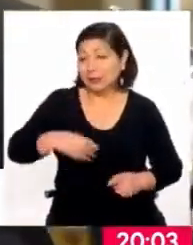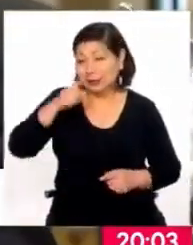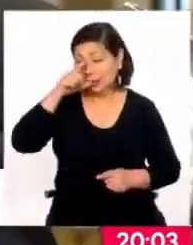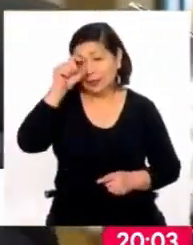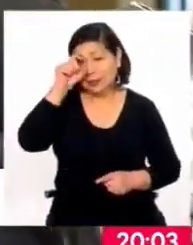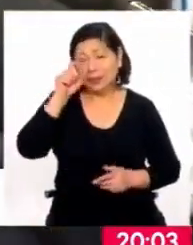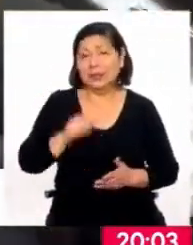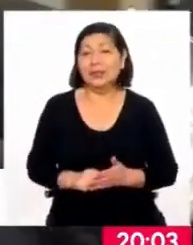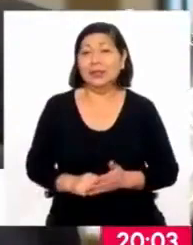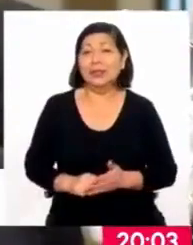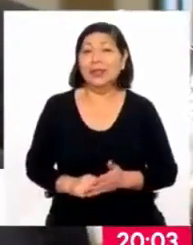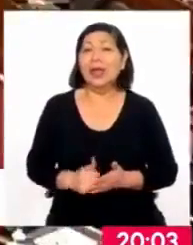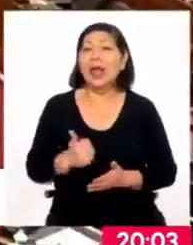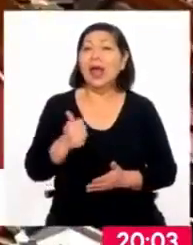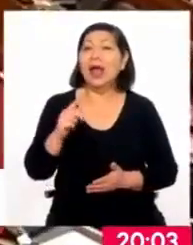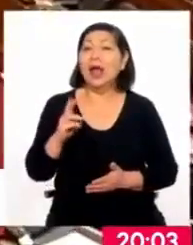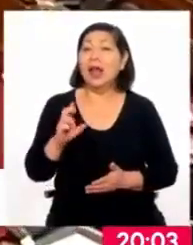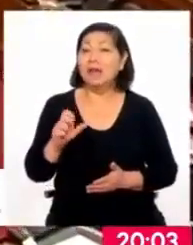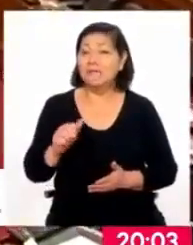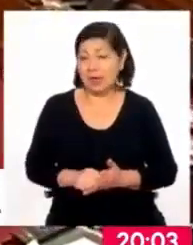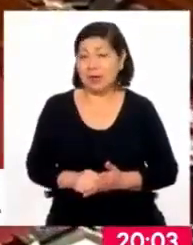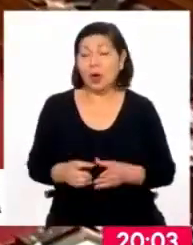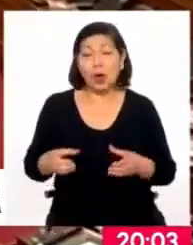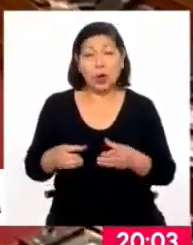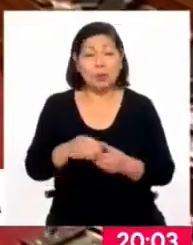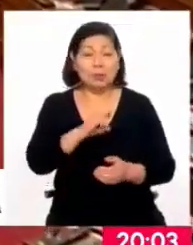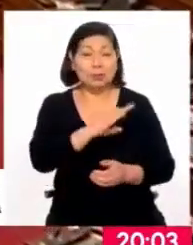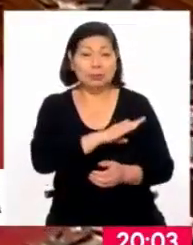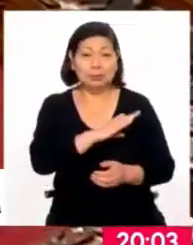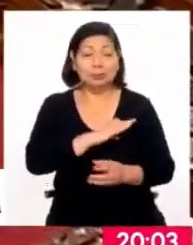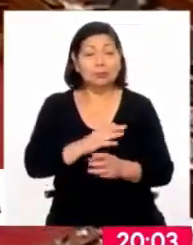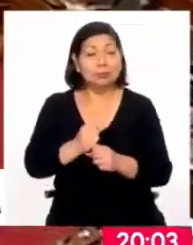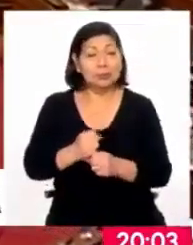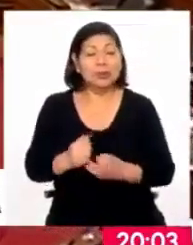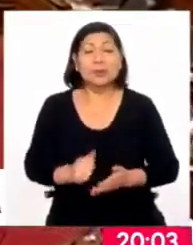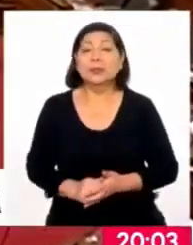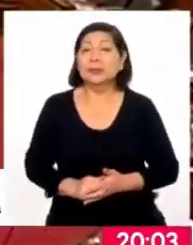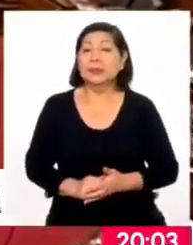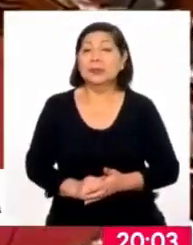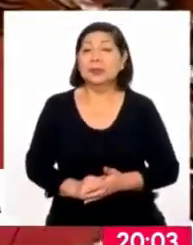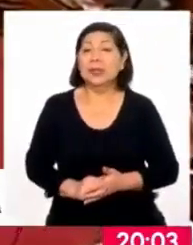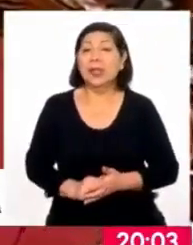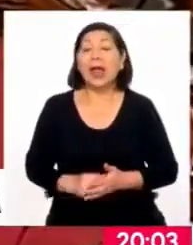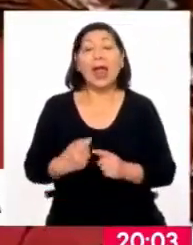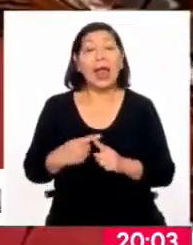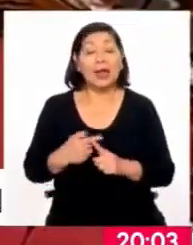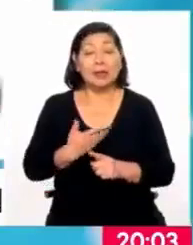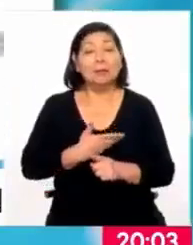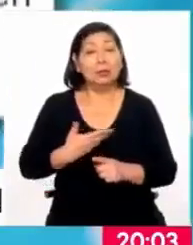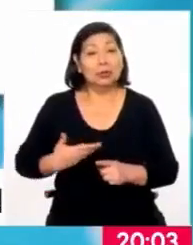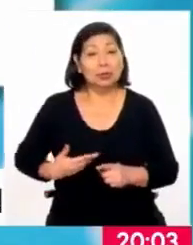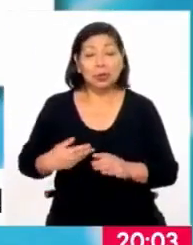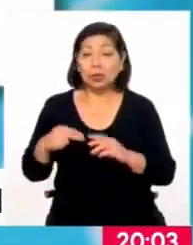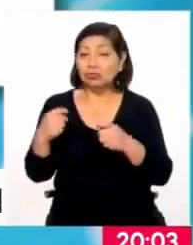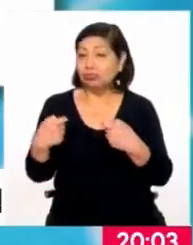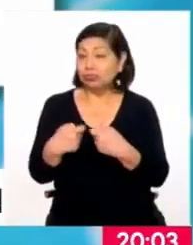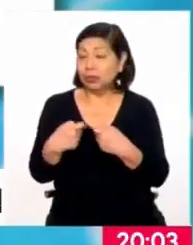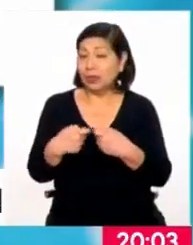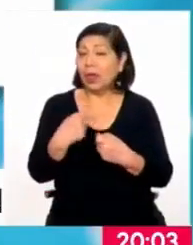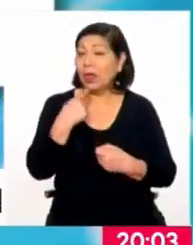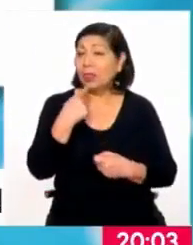Vizcarra, de María Antonieta Alba. Y mientras la Comisión de Fiscalización tomaba esta decisión, el expresidente, a través de sus redes